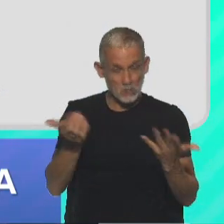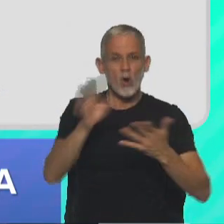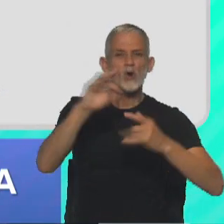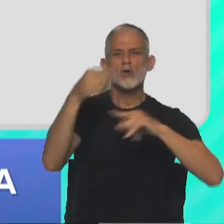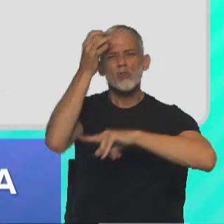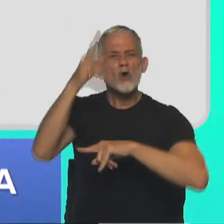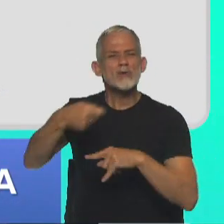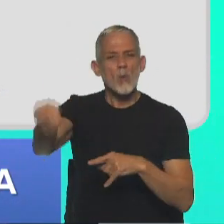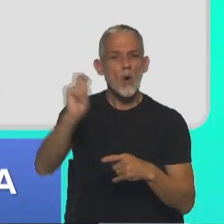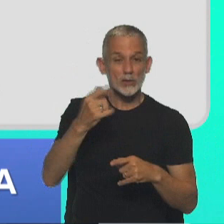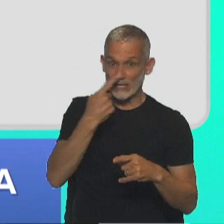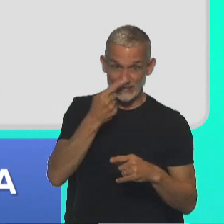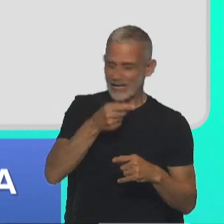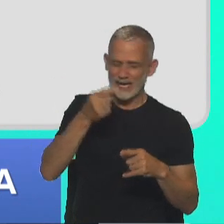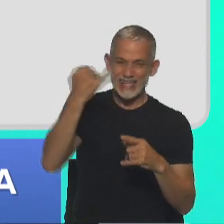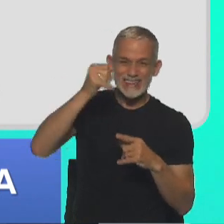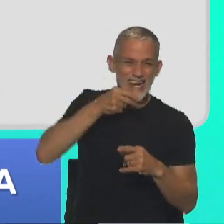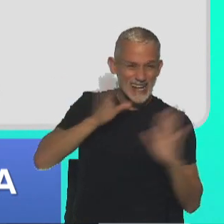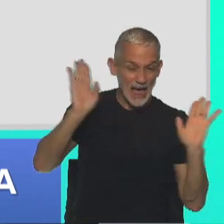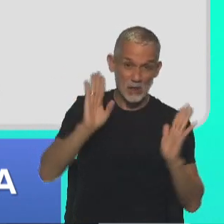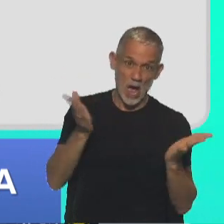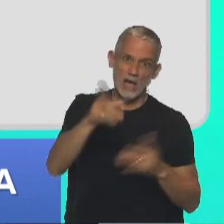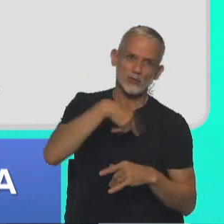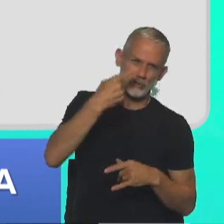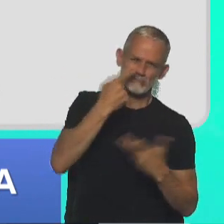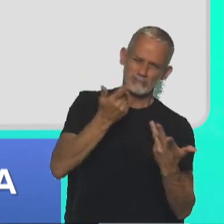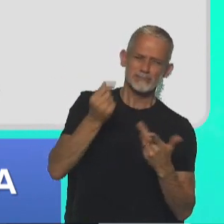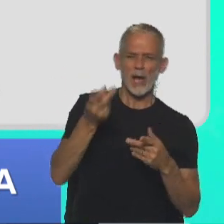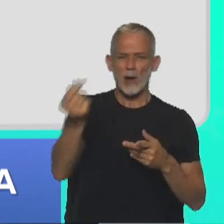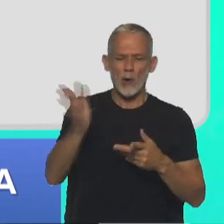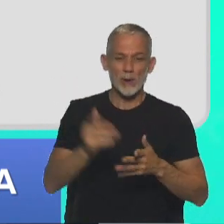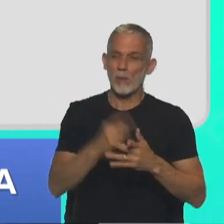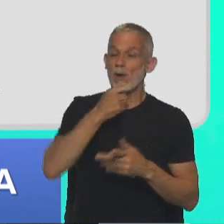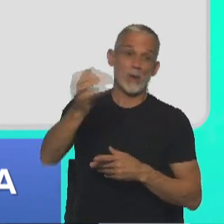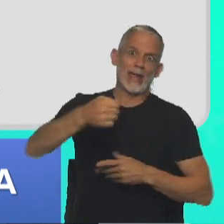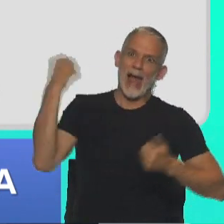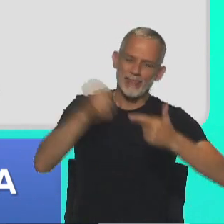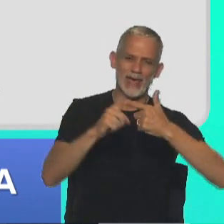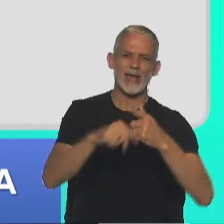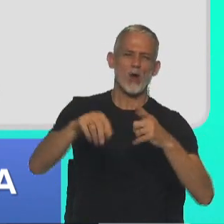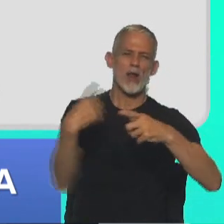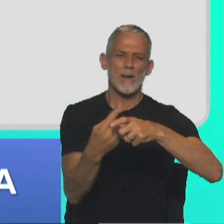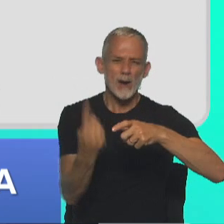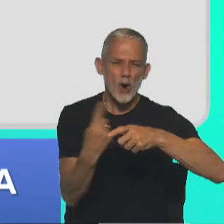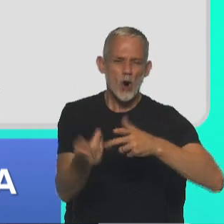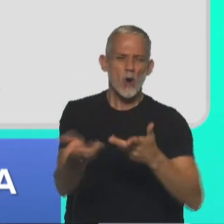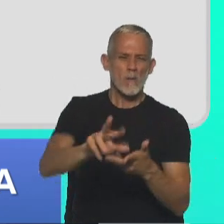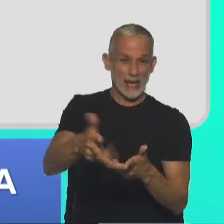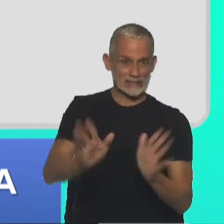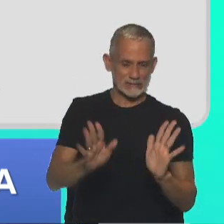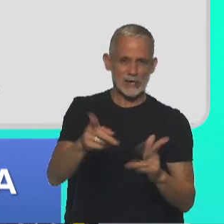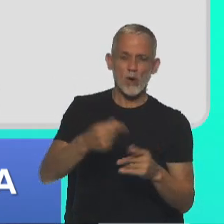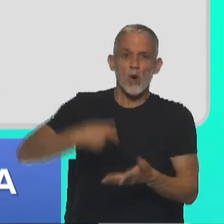otros 12, y la verdad es que en este momento, si te querés comprar algo grande como una heladera o un lavarropas, es el momento. O tenés que